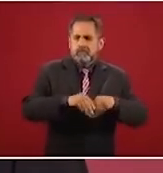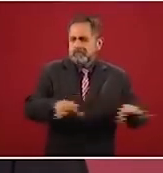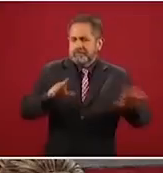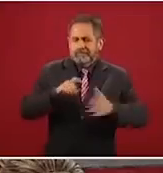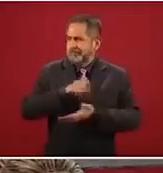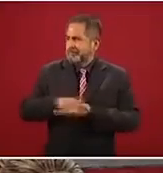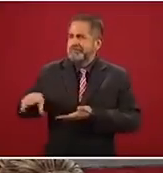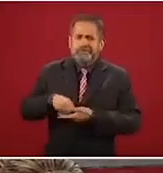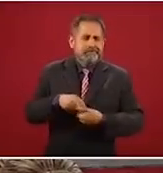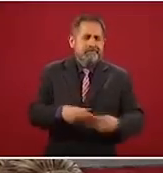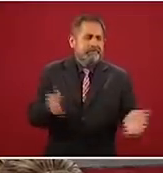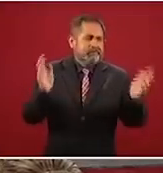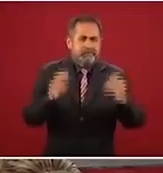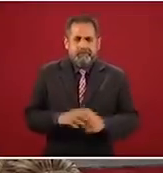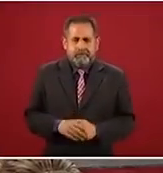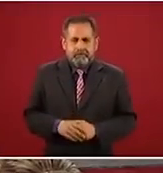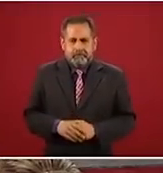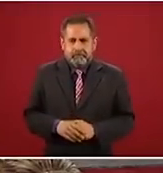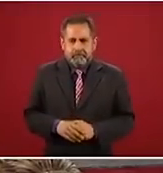distribuir, adquirir,